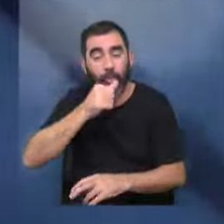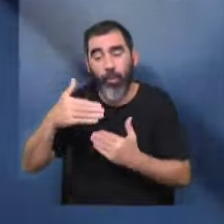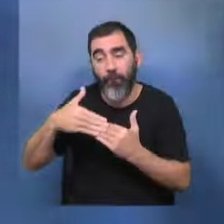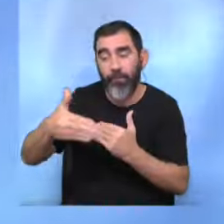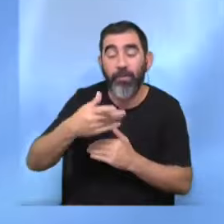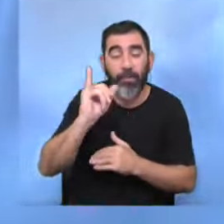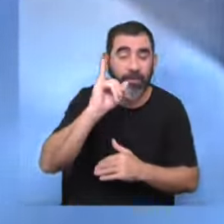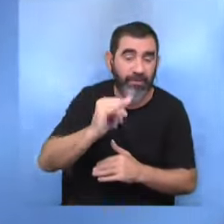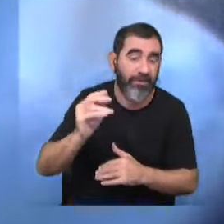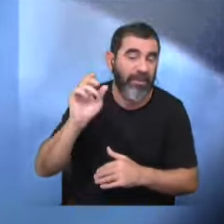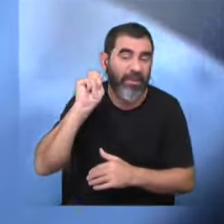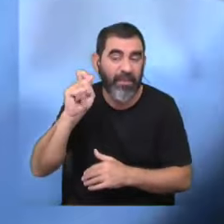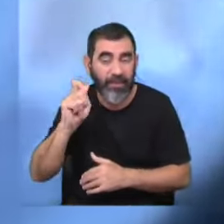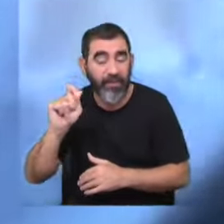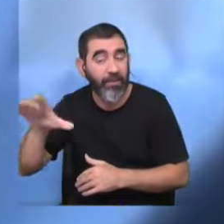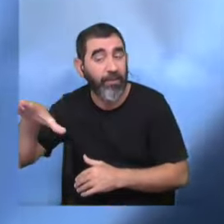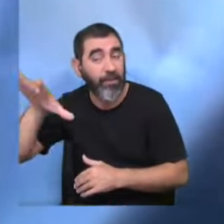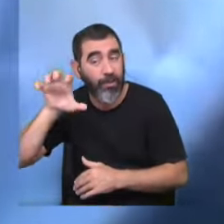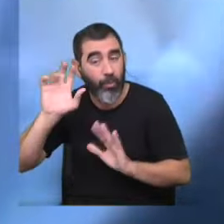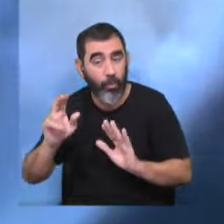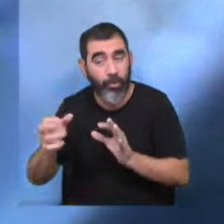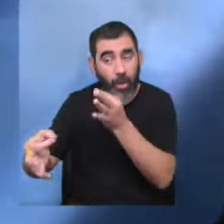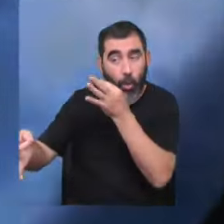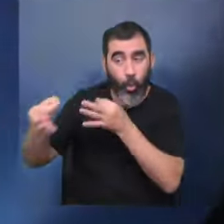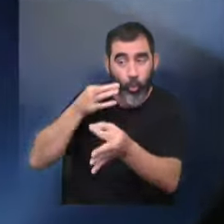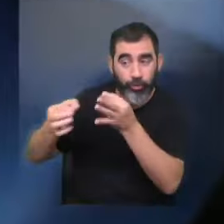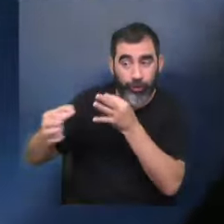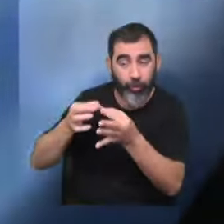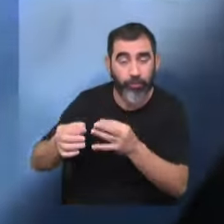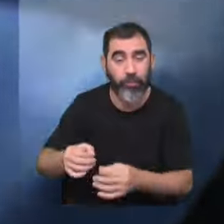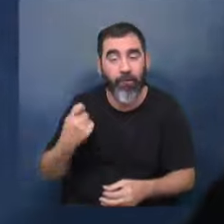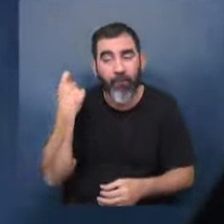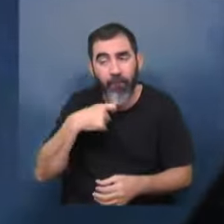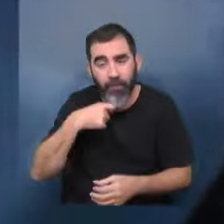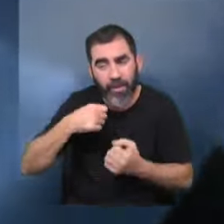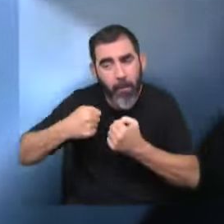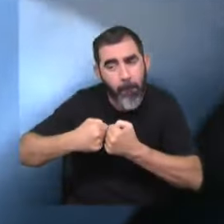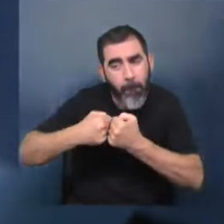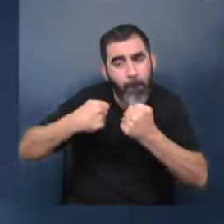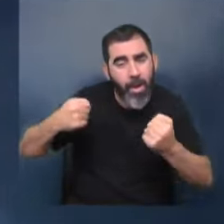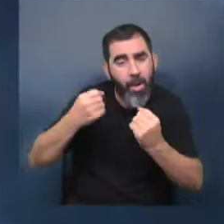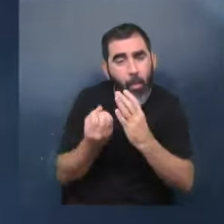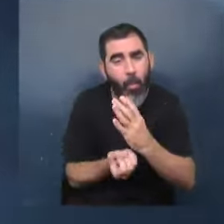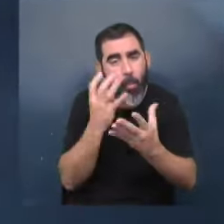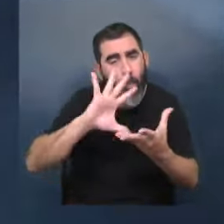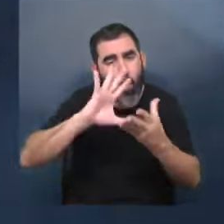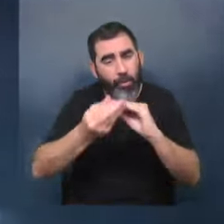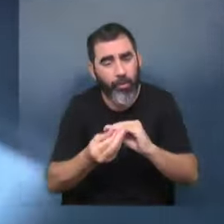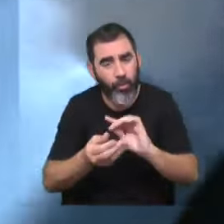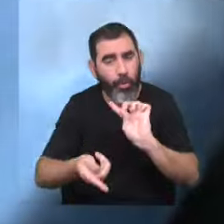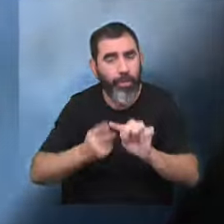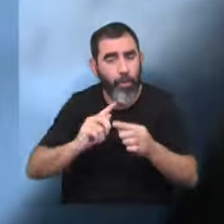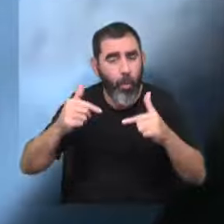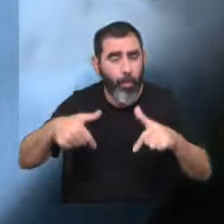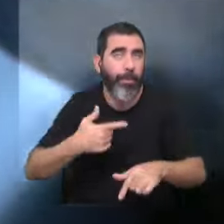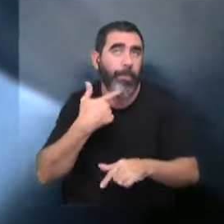pero sí que sepa quién tiene que escuchar y aconsejarse. ¿Haría falta extender un poco más ese modelo? Y ya no solo en diplomacia, sino,